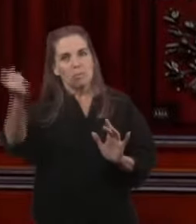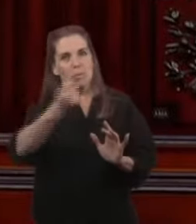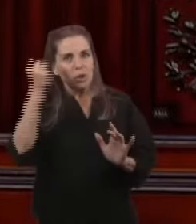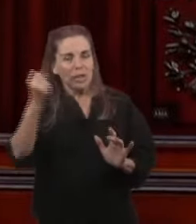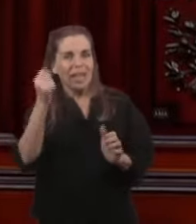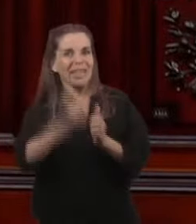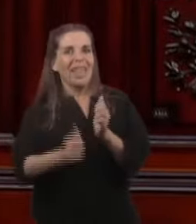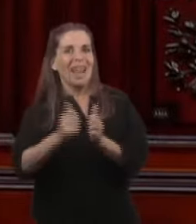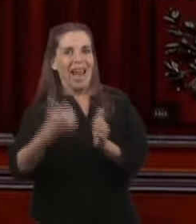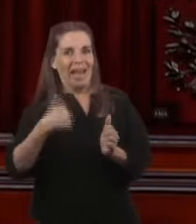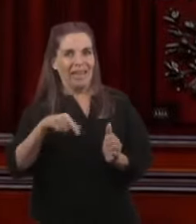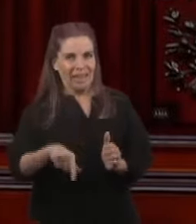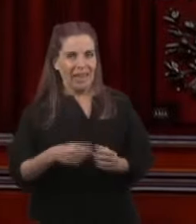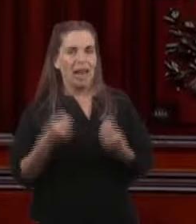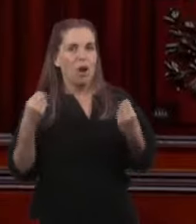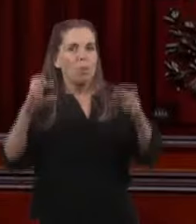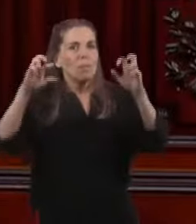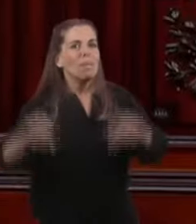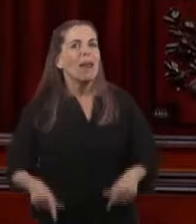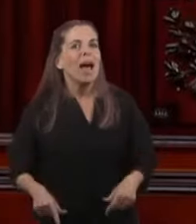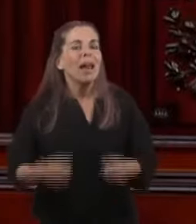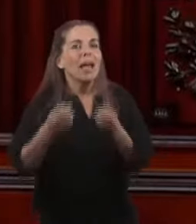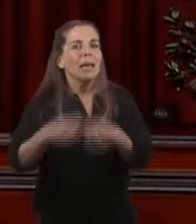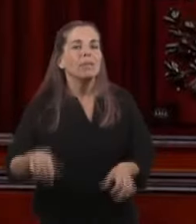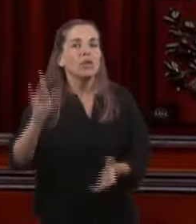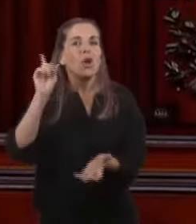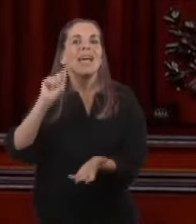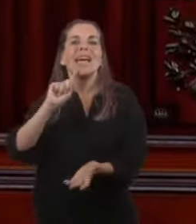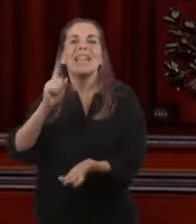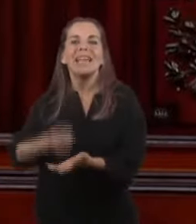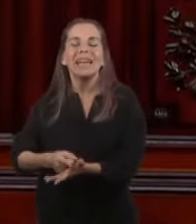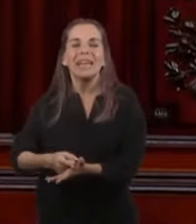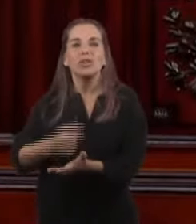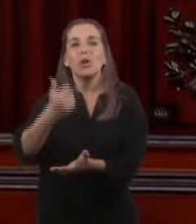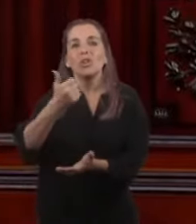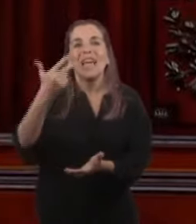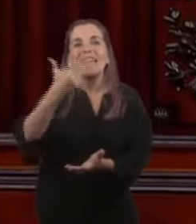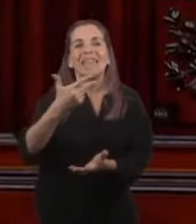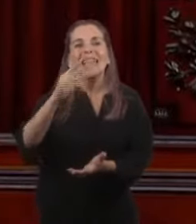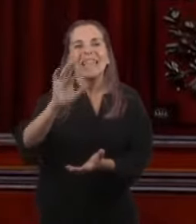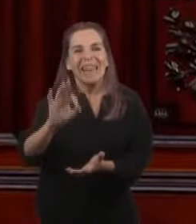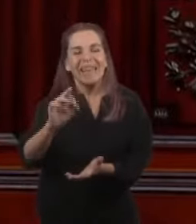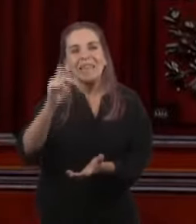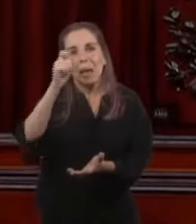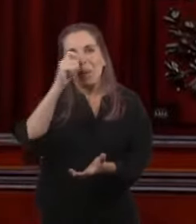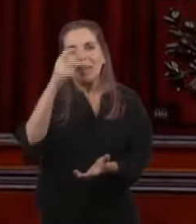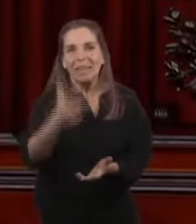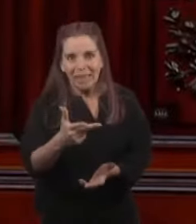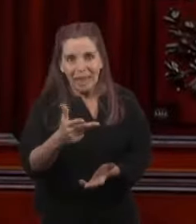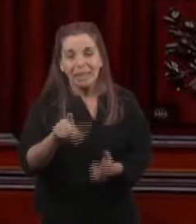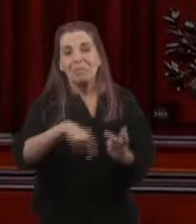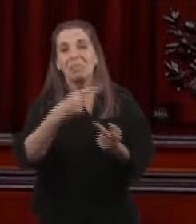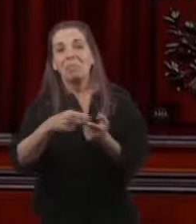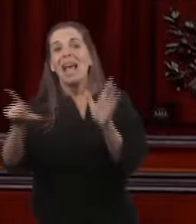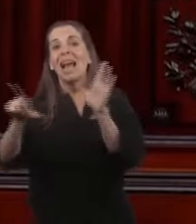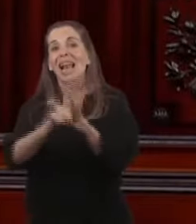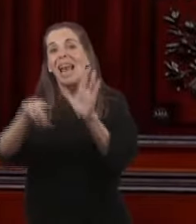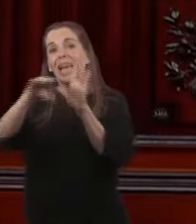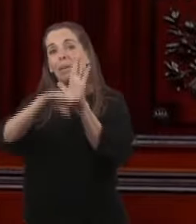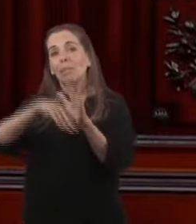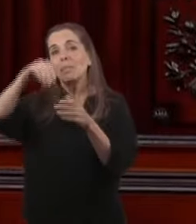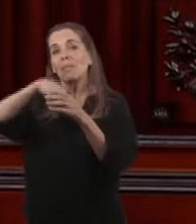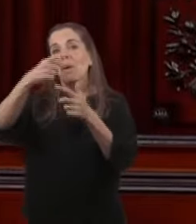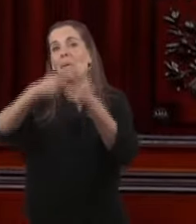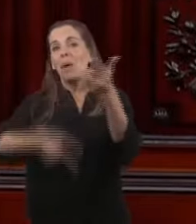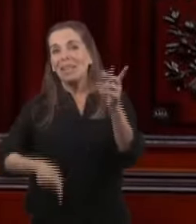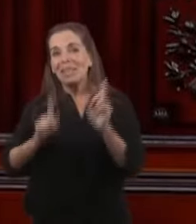Argentina el cual inició con el decreto 63023 siguiendo con la aprobación de la ley bases sancionada por